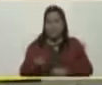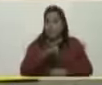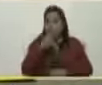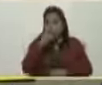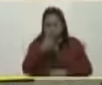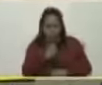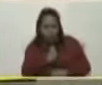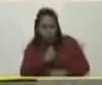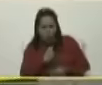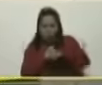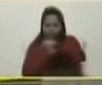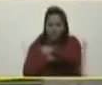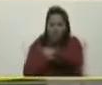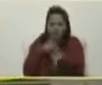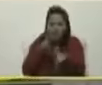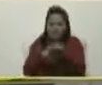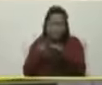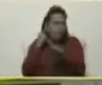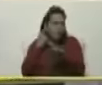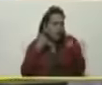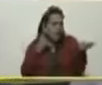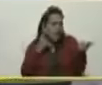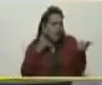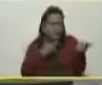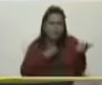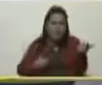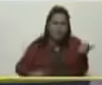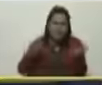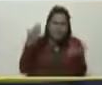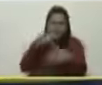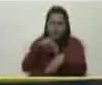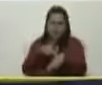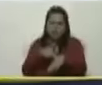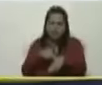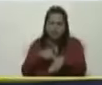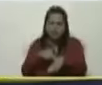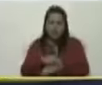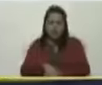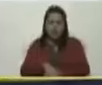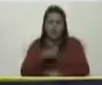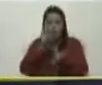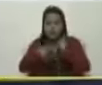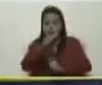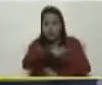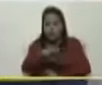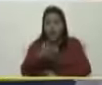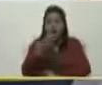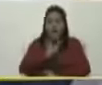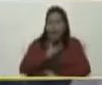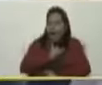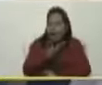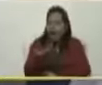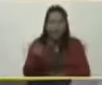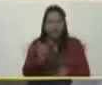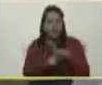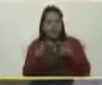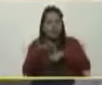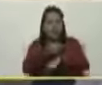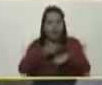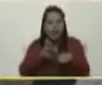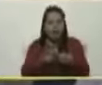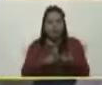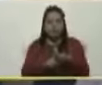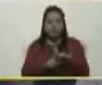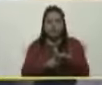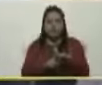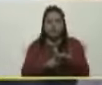diga usted, lo diga la primera dama, lo diga nuestro presidente de la Asamblea, lo diga alguna de las personas, nuestros alcaldes, algunos gobernadores, sino que